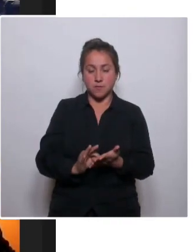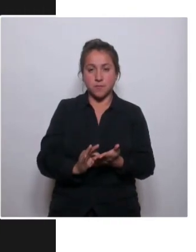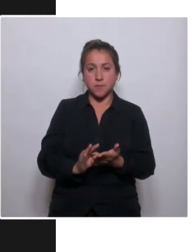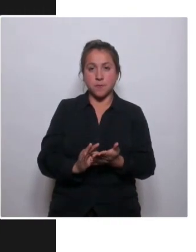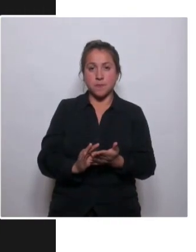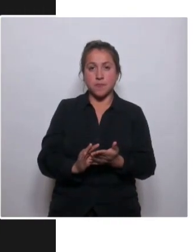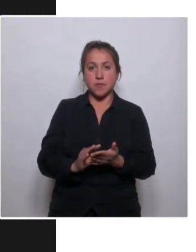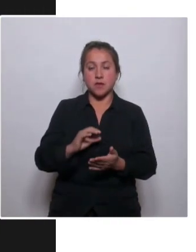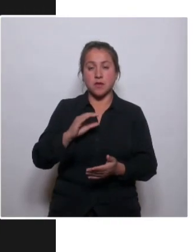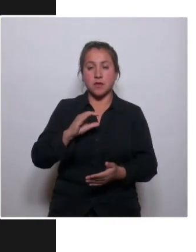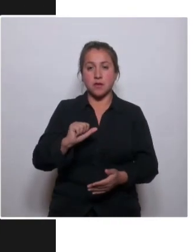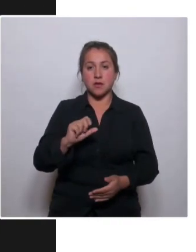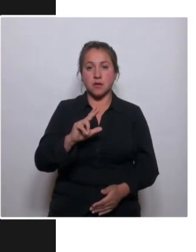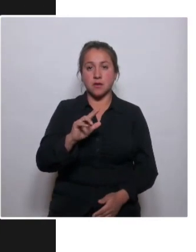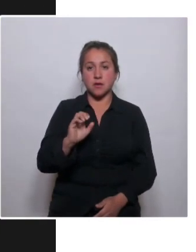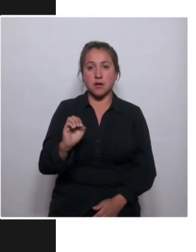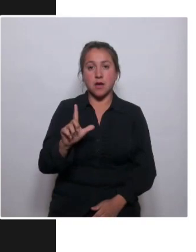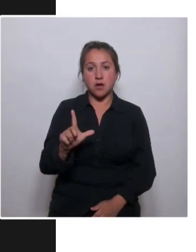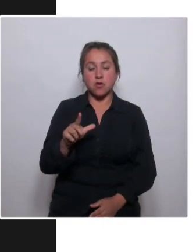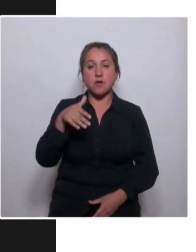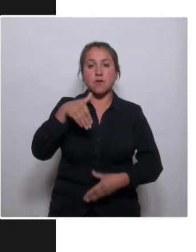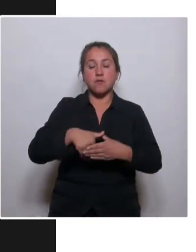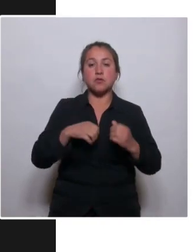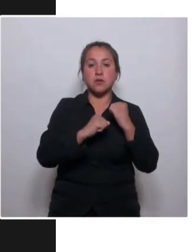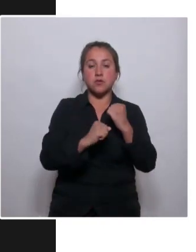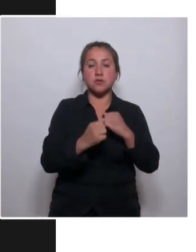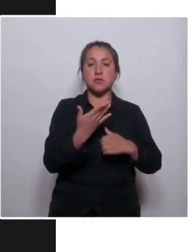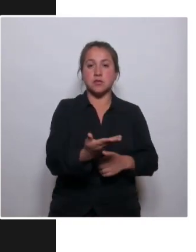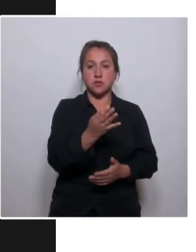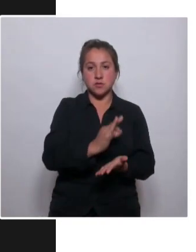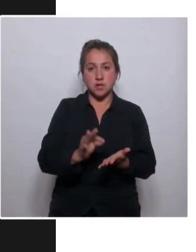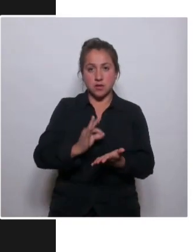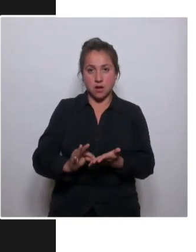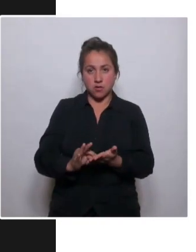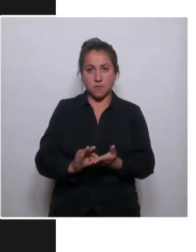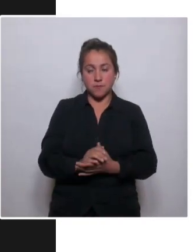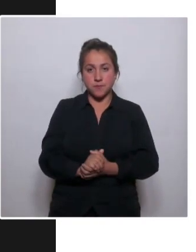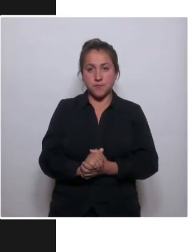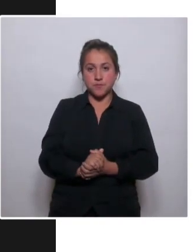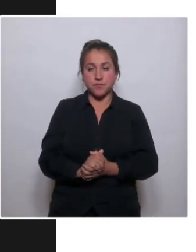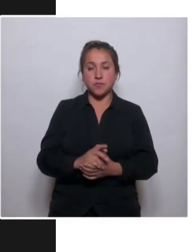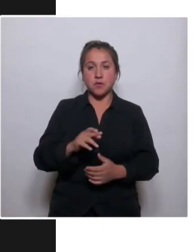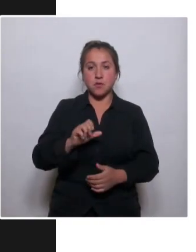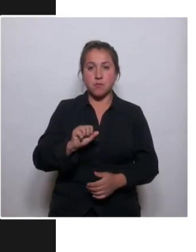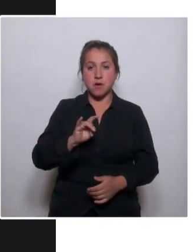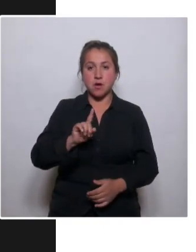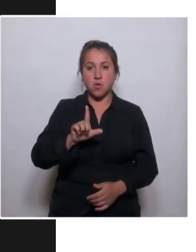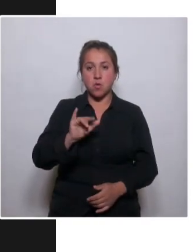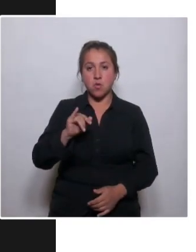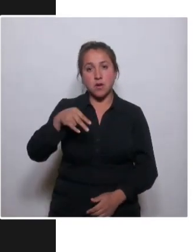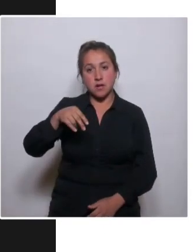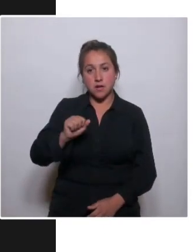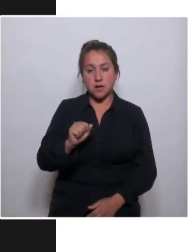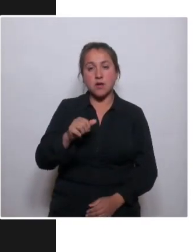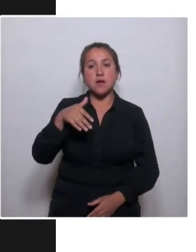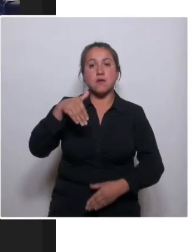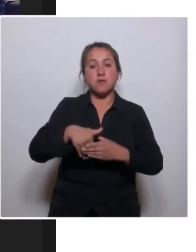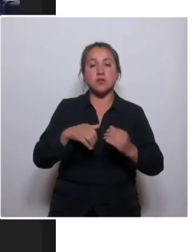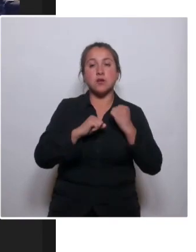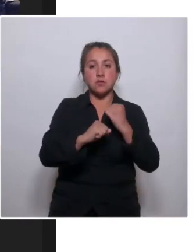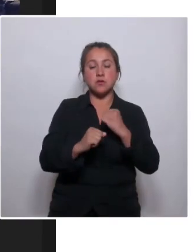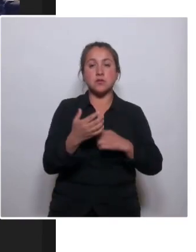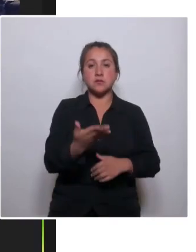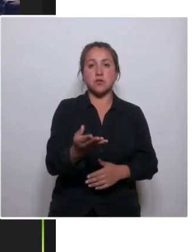Convencional Carol Baum. En contra, señor secretario. Convencional Paulina Valenzuela. En contra,